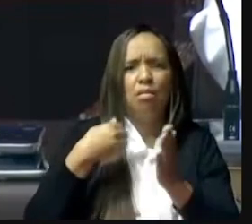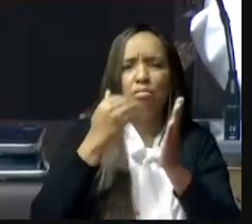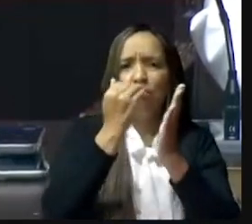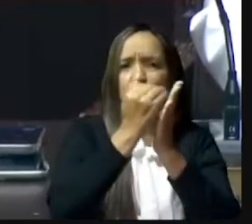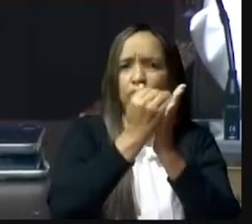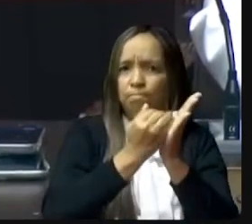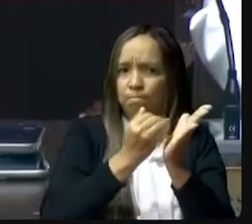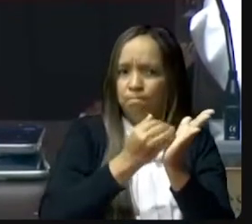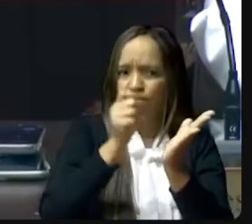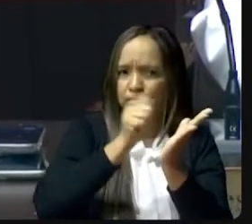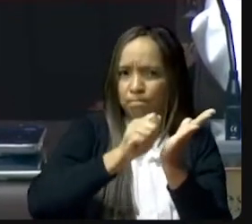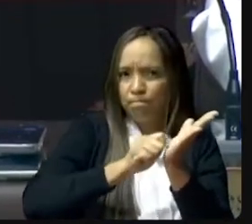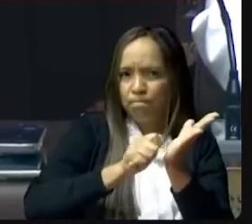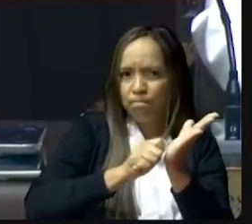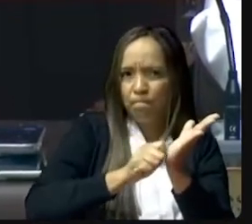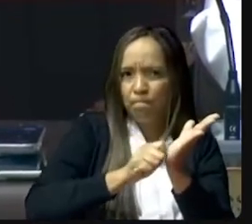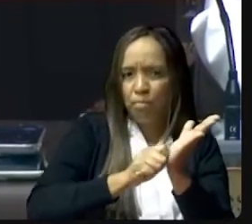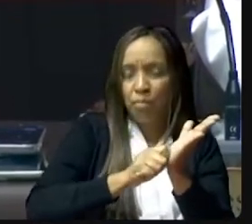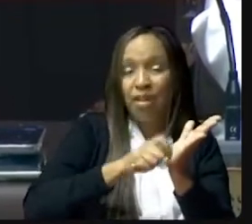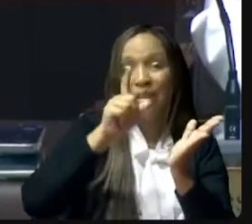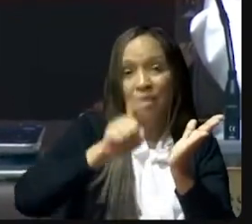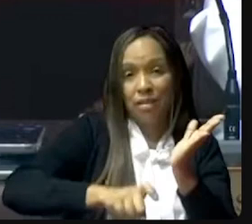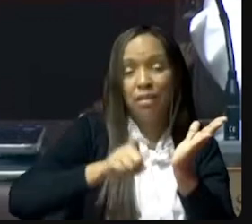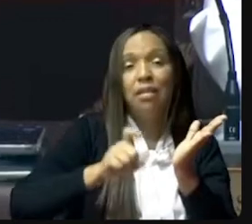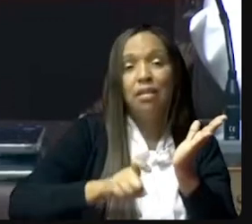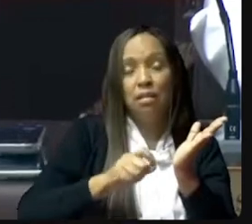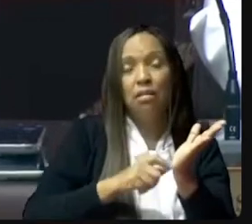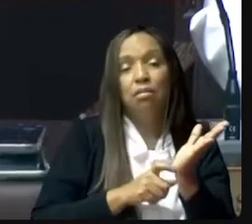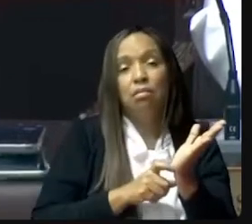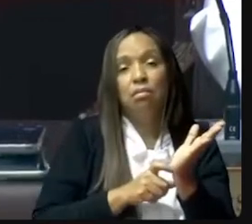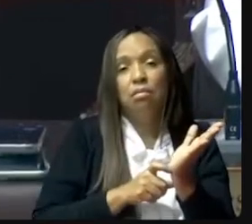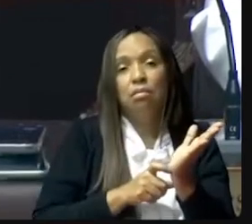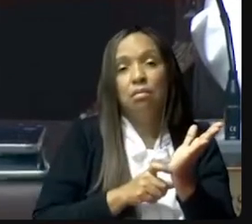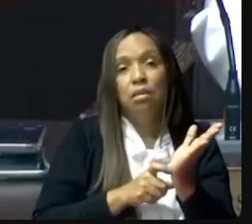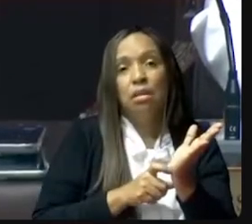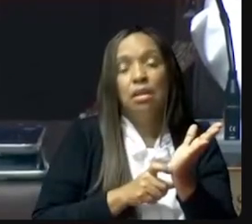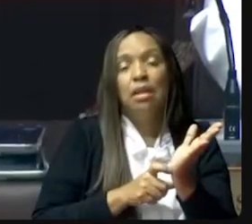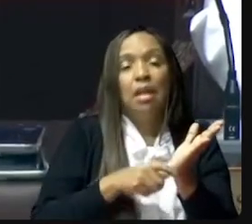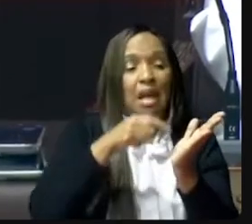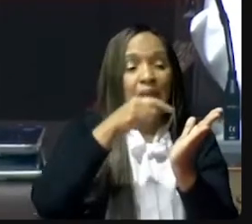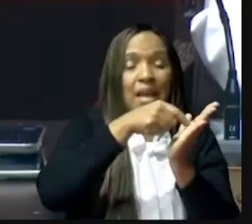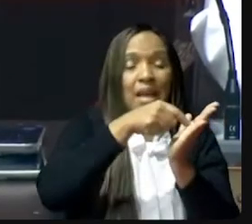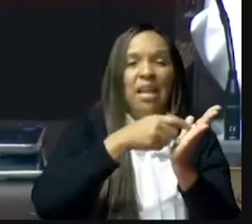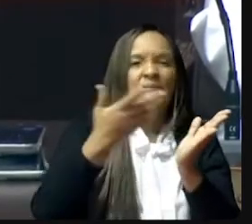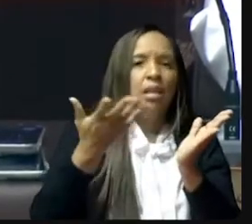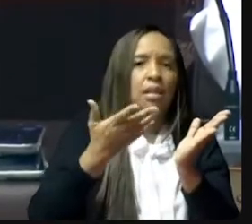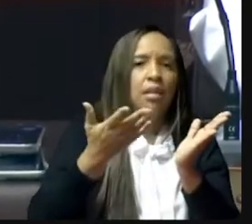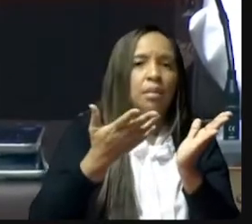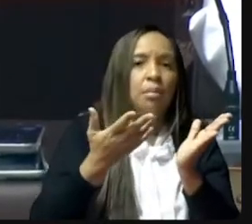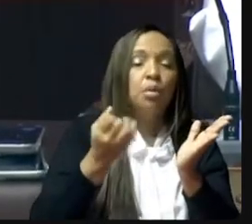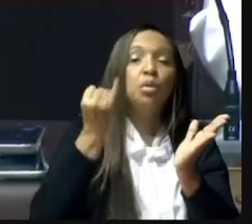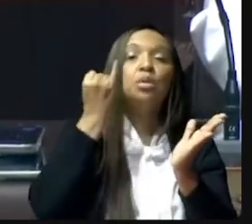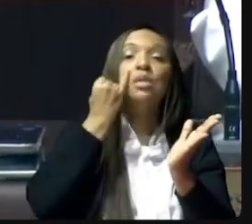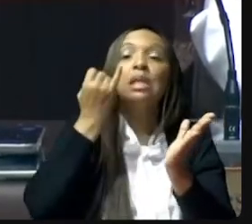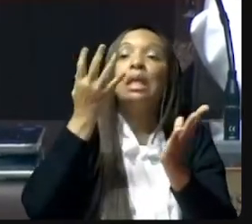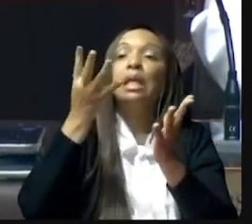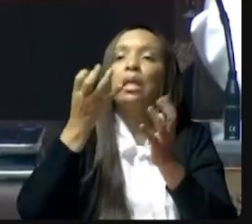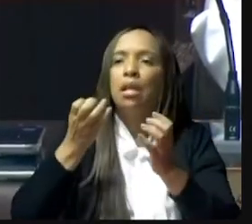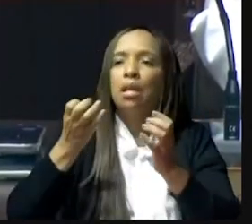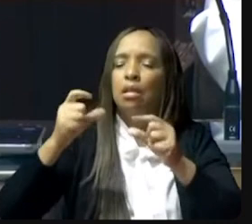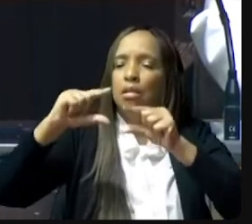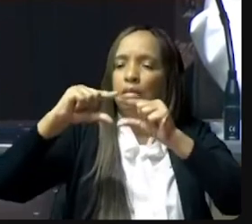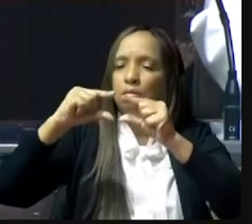que es importante para que usted señale las comisiones a la que usted desea